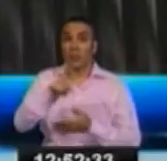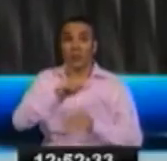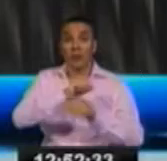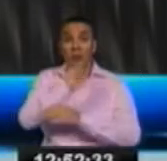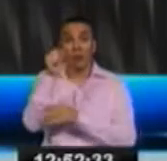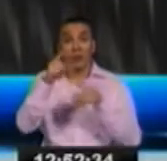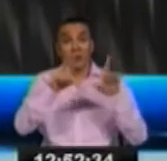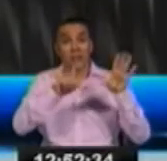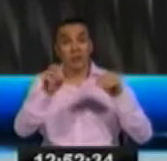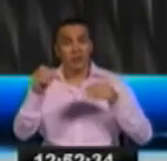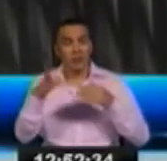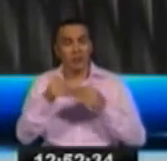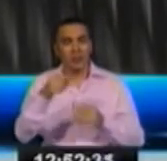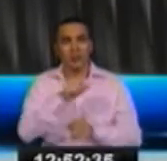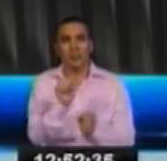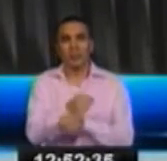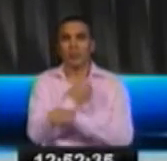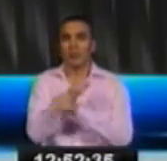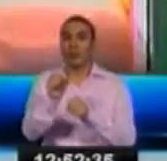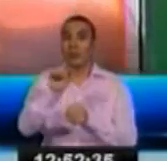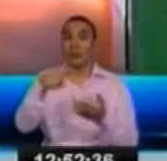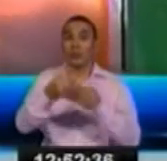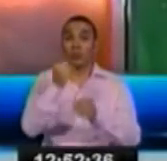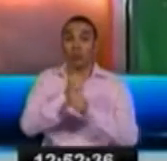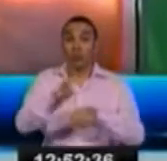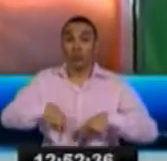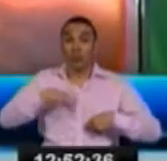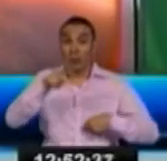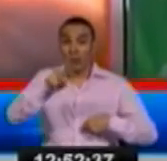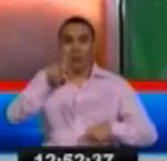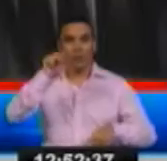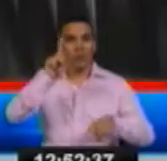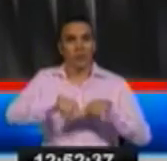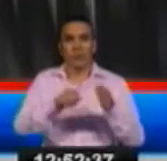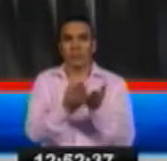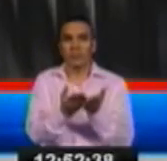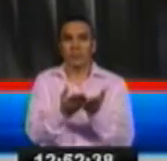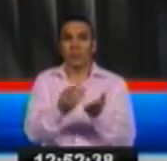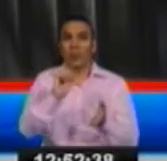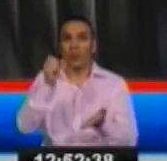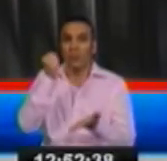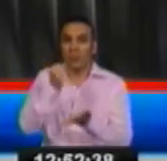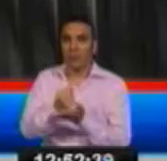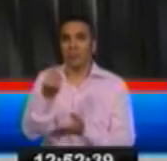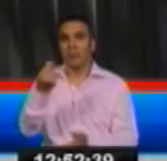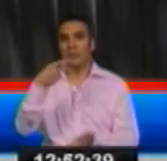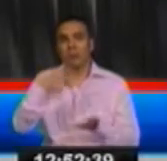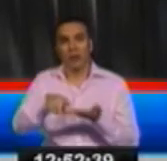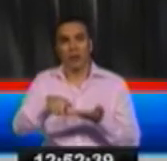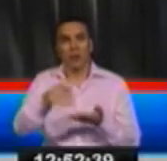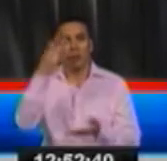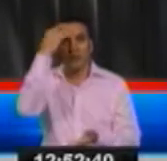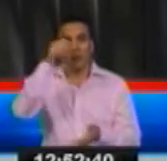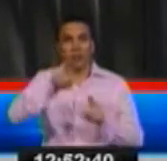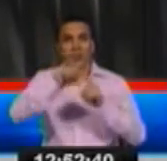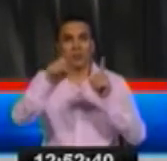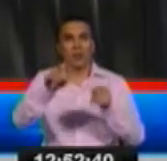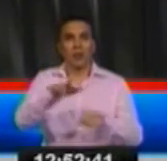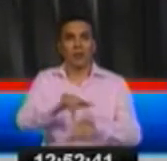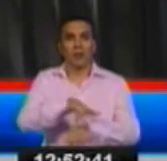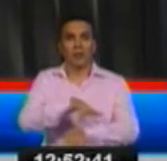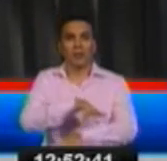jamás, ni trabajando toda tu vida. Cualquier papel, apostillar o lo que sea, te cuesta dinero. Porque los sistemas son